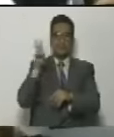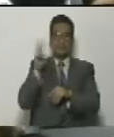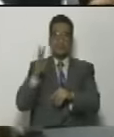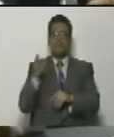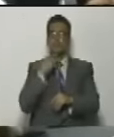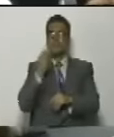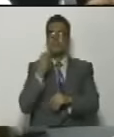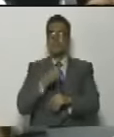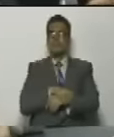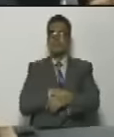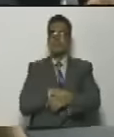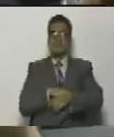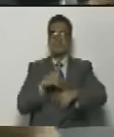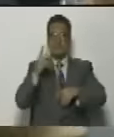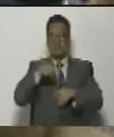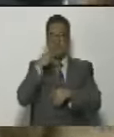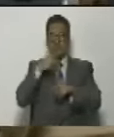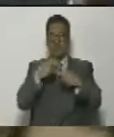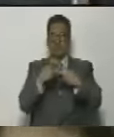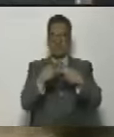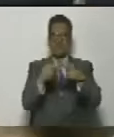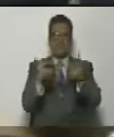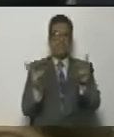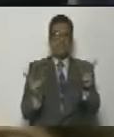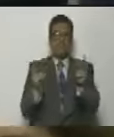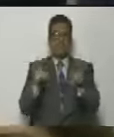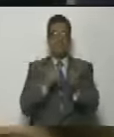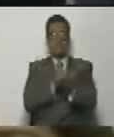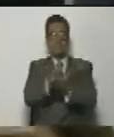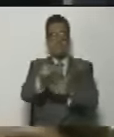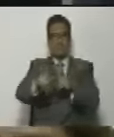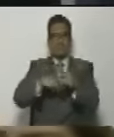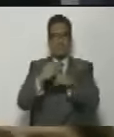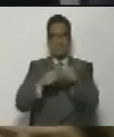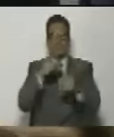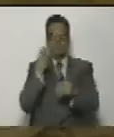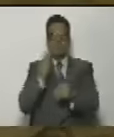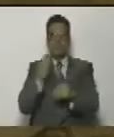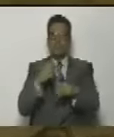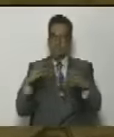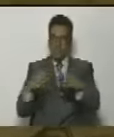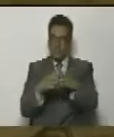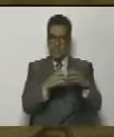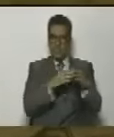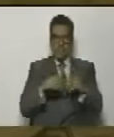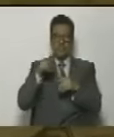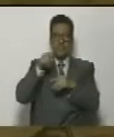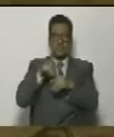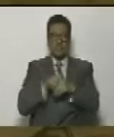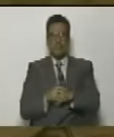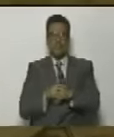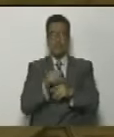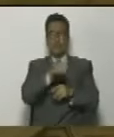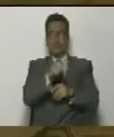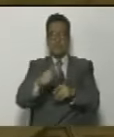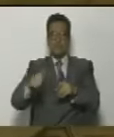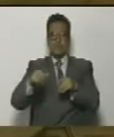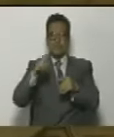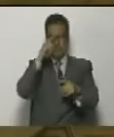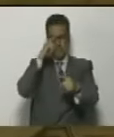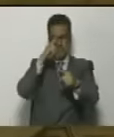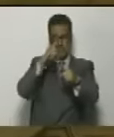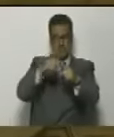Venezuela Joven. Una política pública dirigida a la juventud que aglutinará precisamente cada reto,